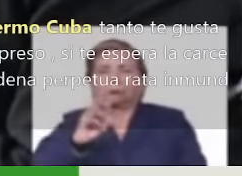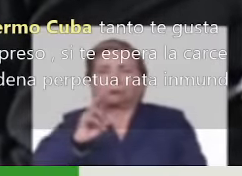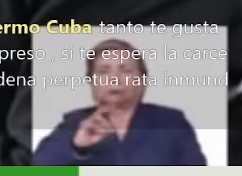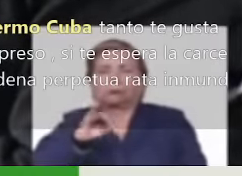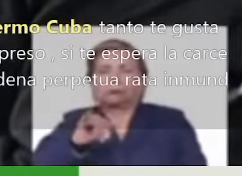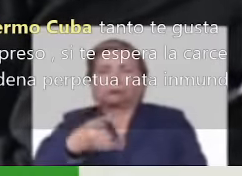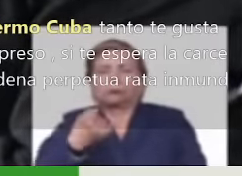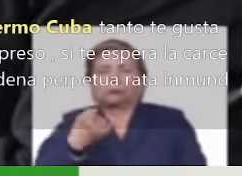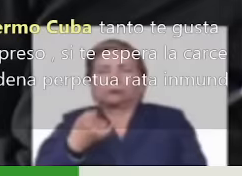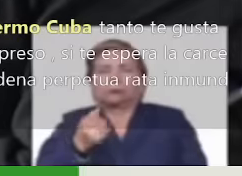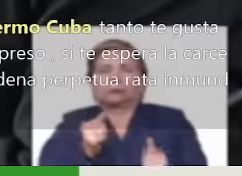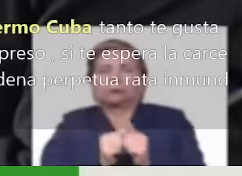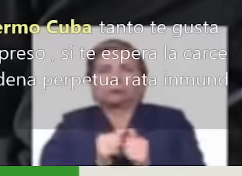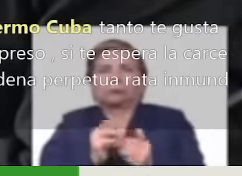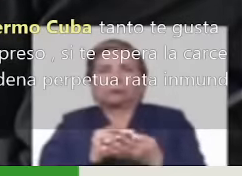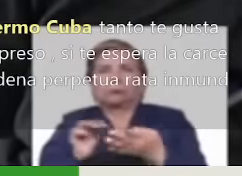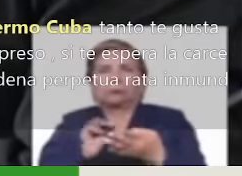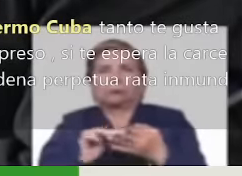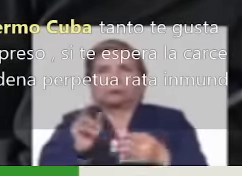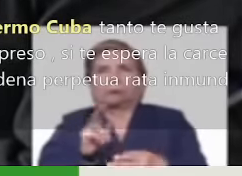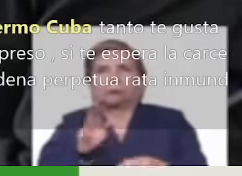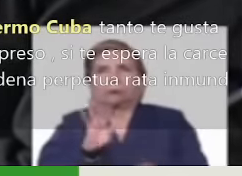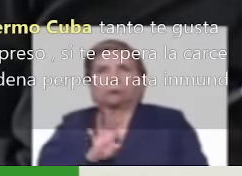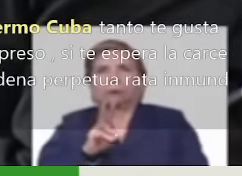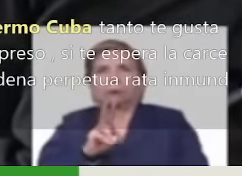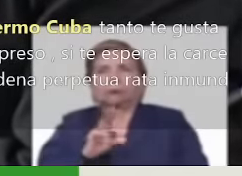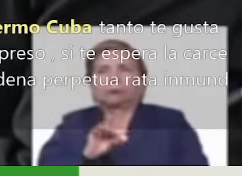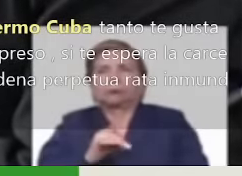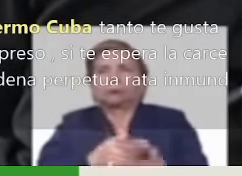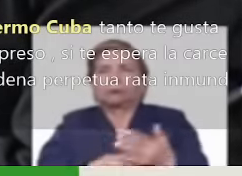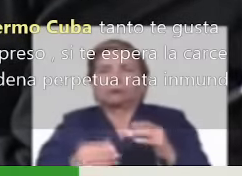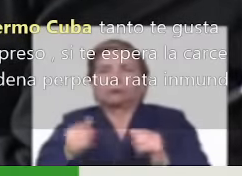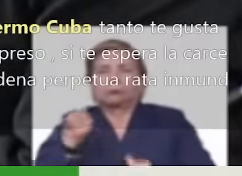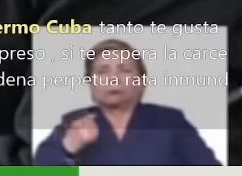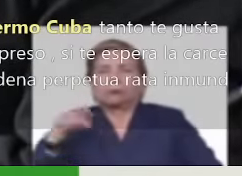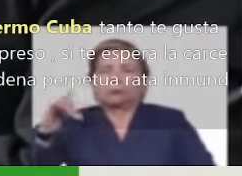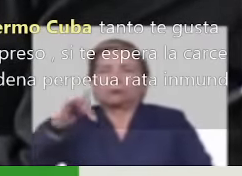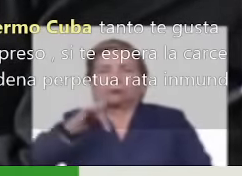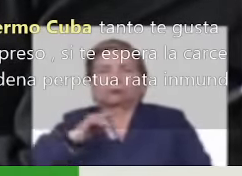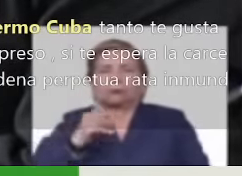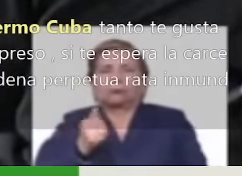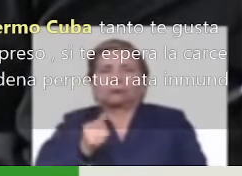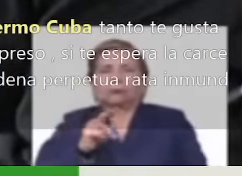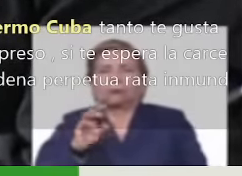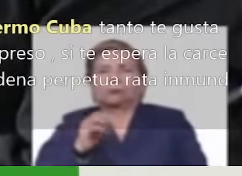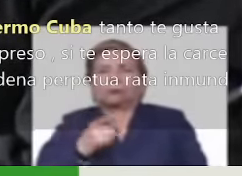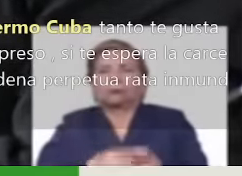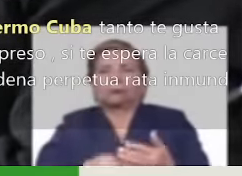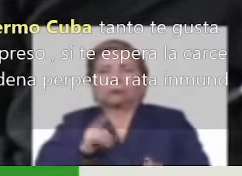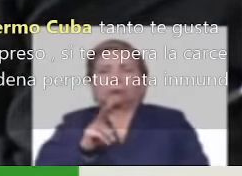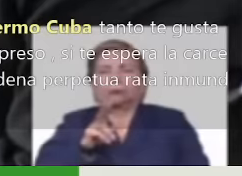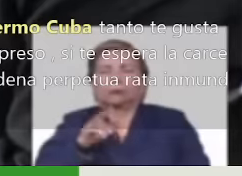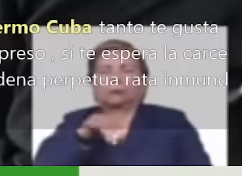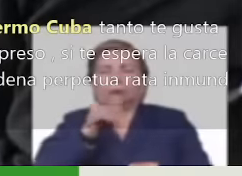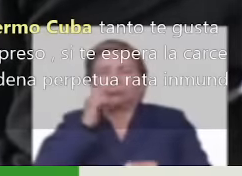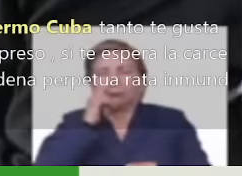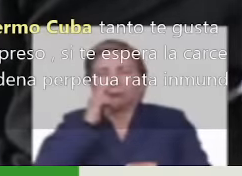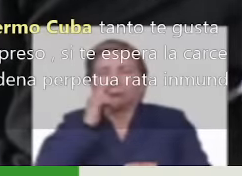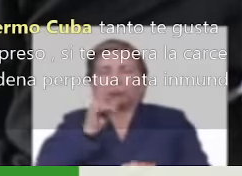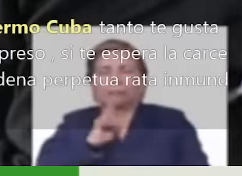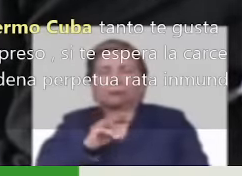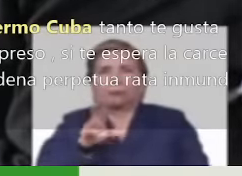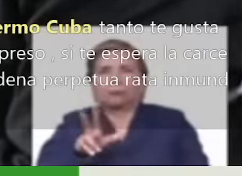C-27J con matrícula FAP 328 de la Fuerza Aérea del Perú de fecha 23 de junio de